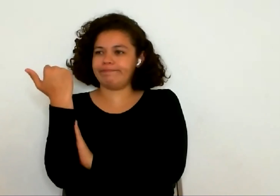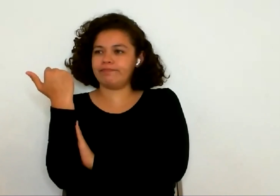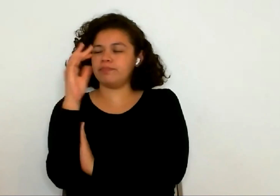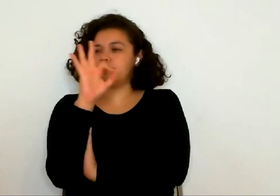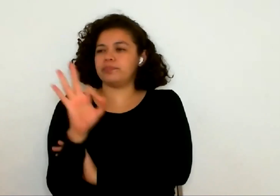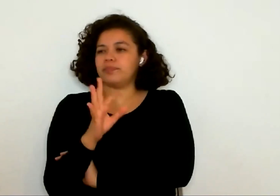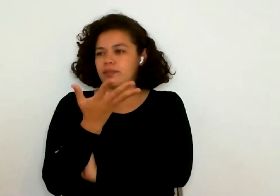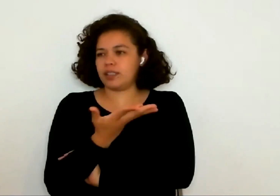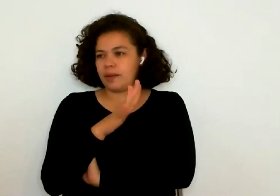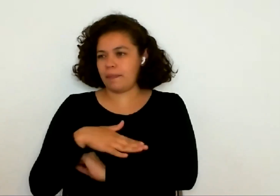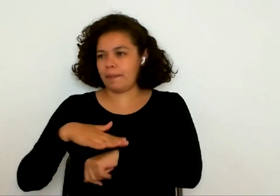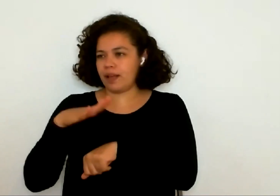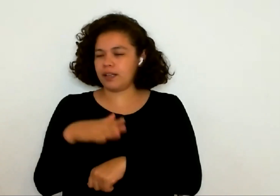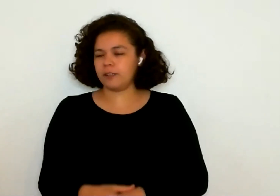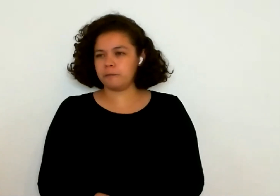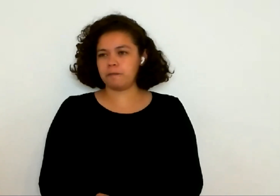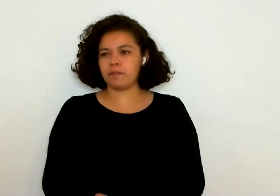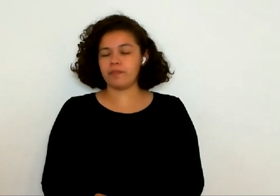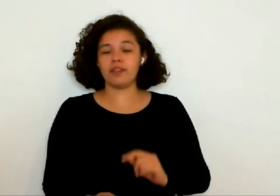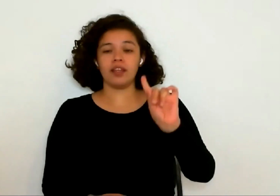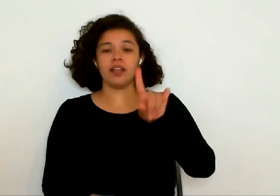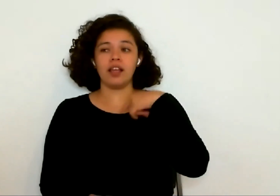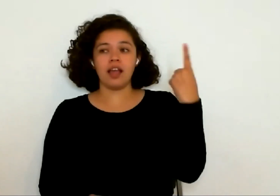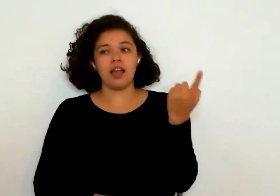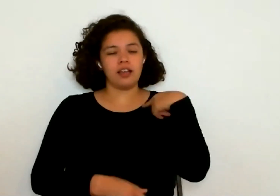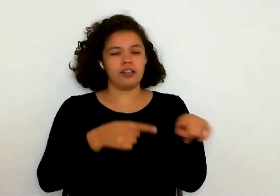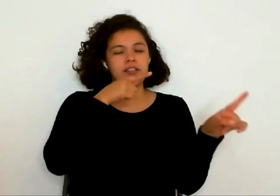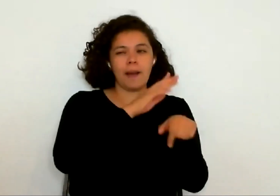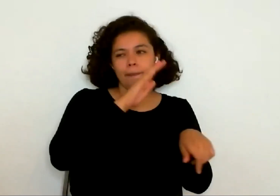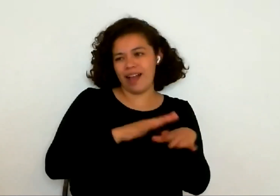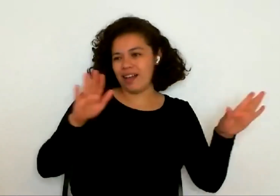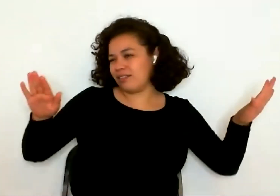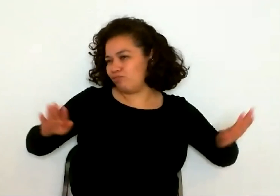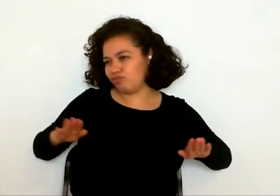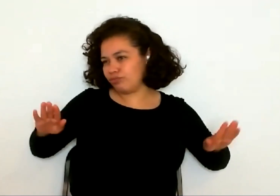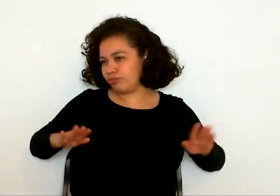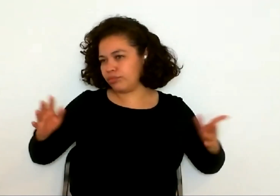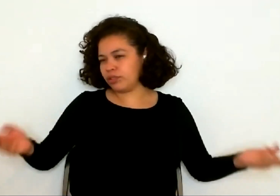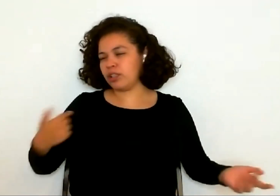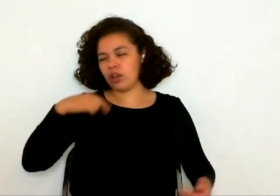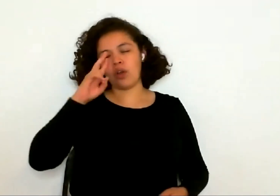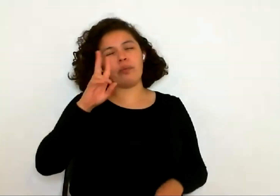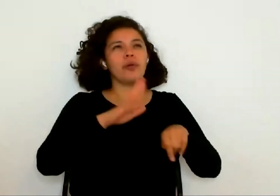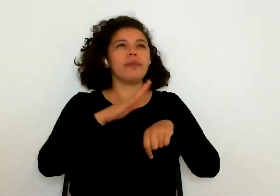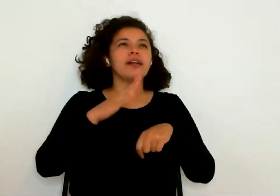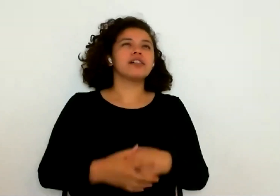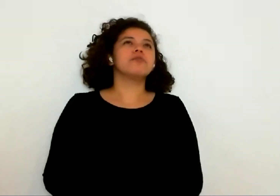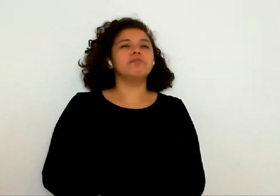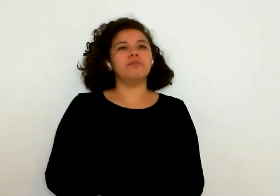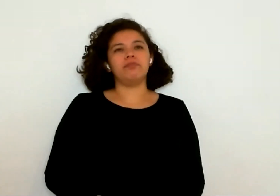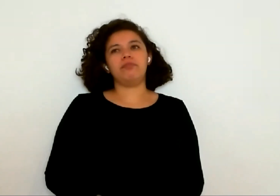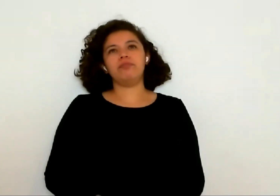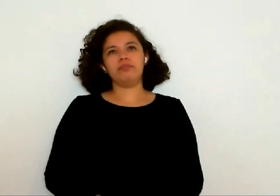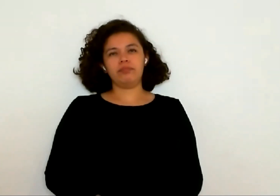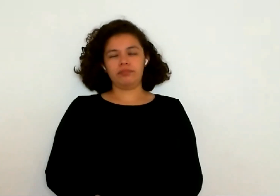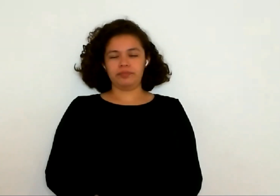porcentajes, ¿no? Y si tenemos objetivos más cualitativos, ¿no? Que yo los vería como más, si tienes